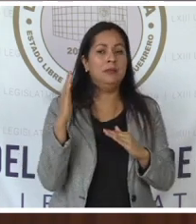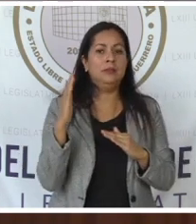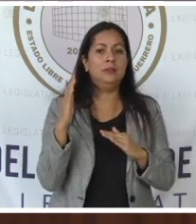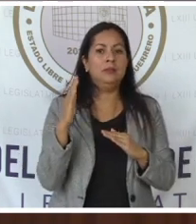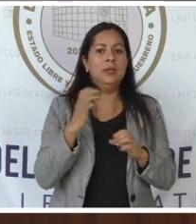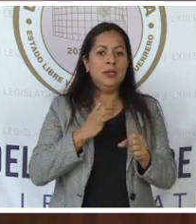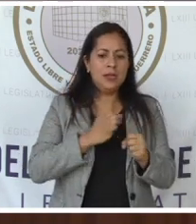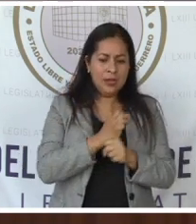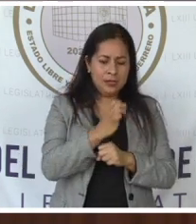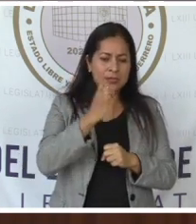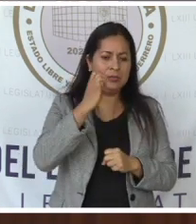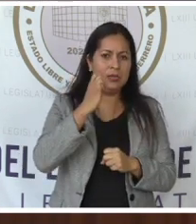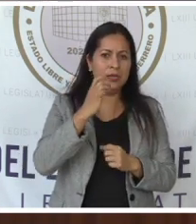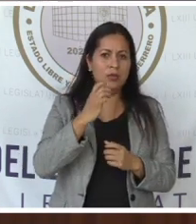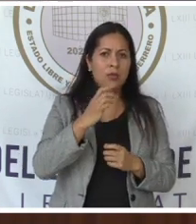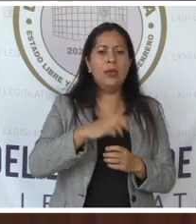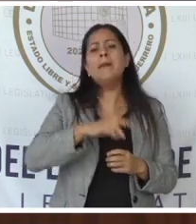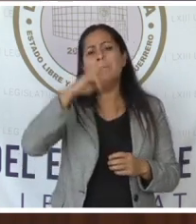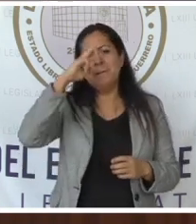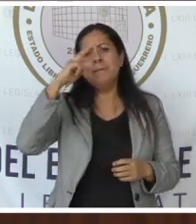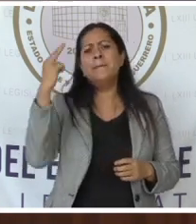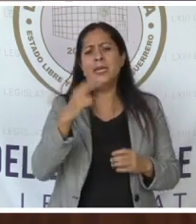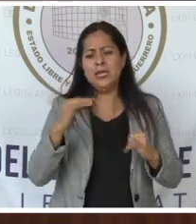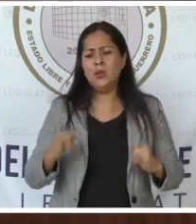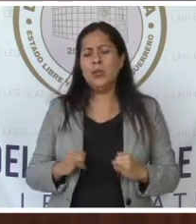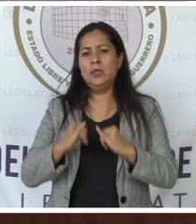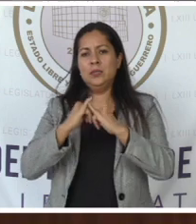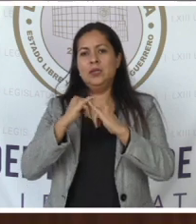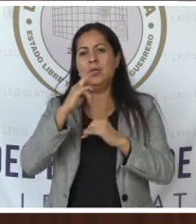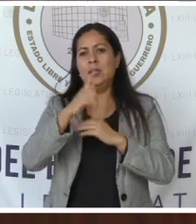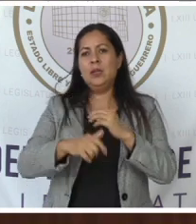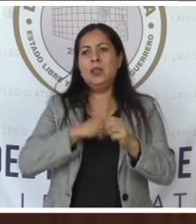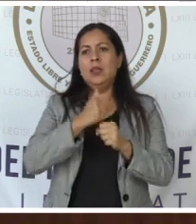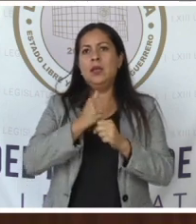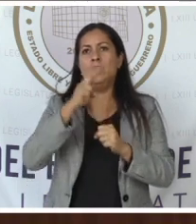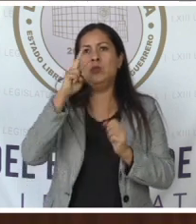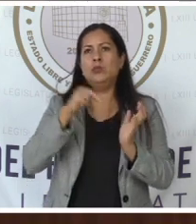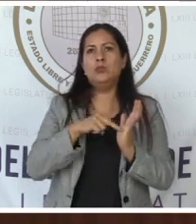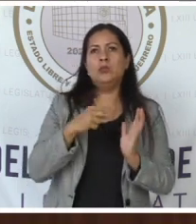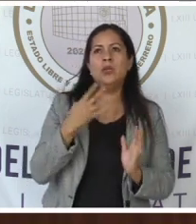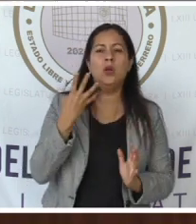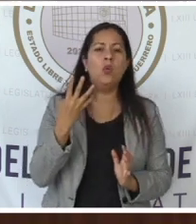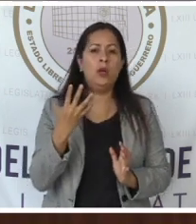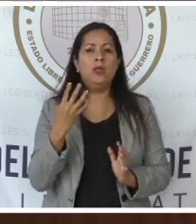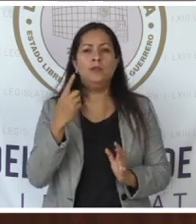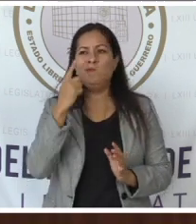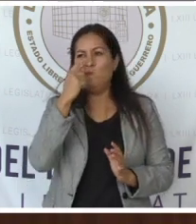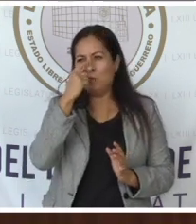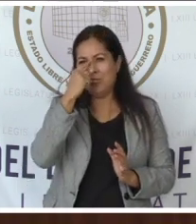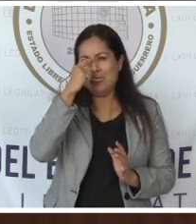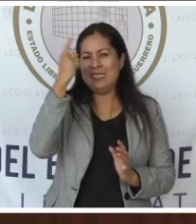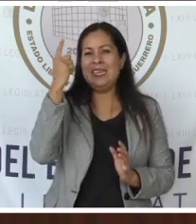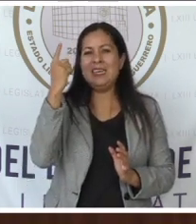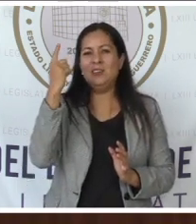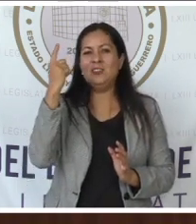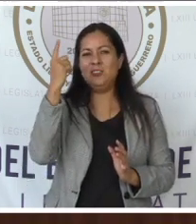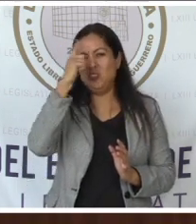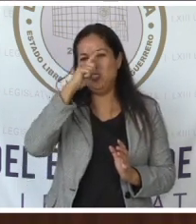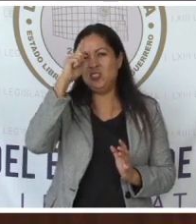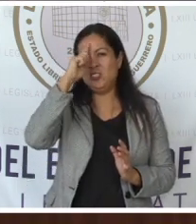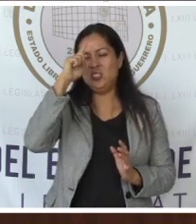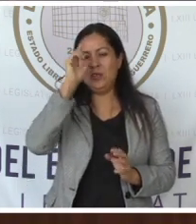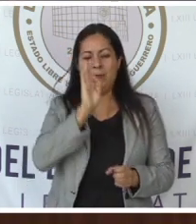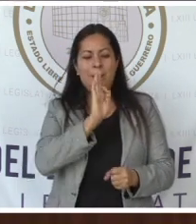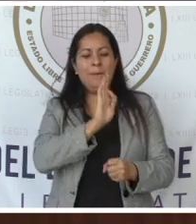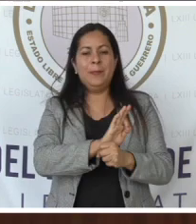el Estado mexicano, en el ámbito institucional, en el año 2004 se crea el Consejo Nacional para